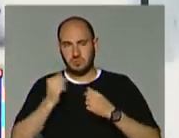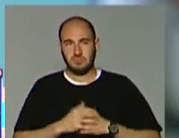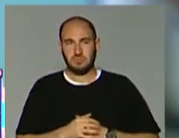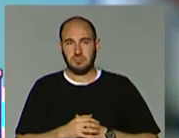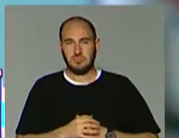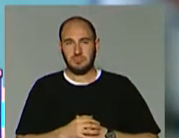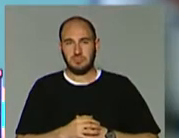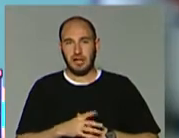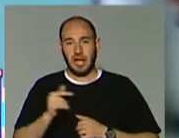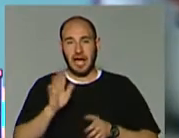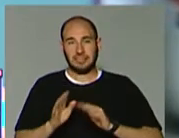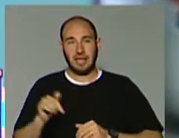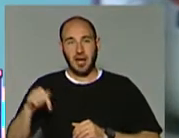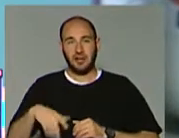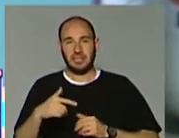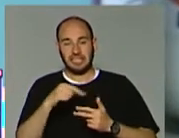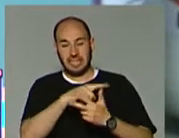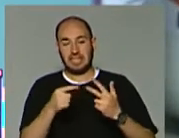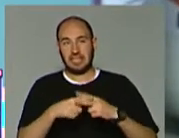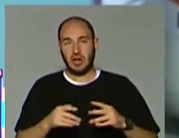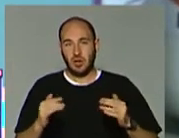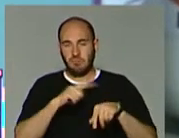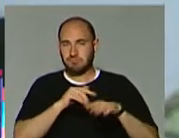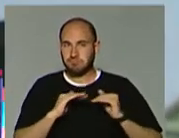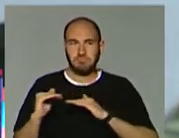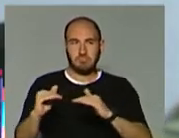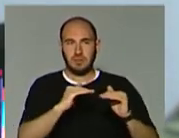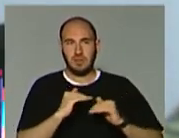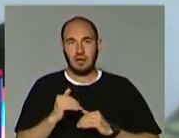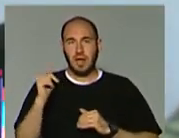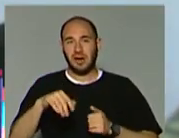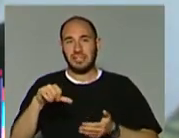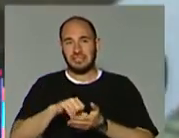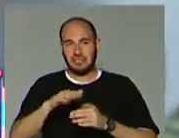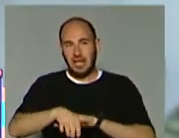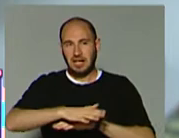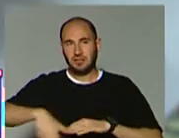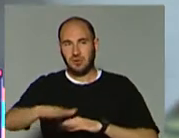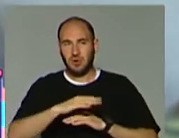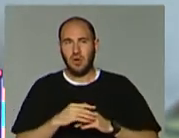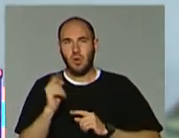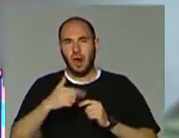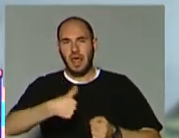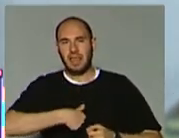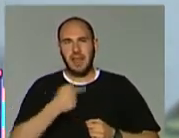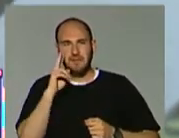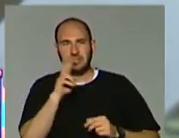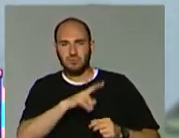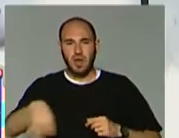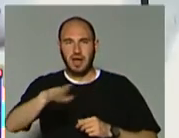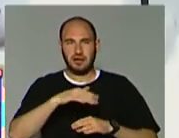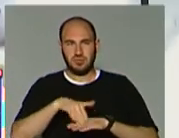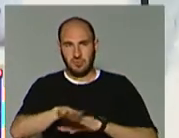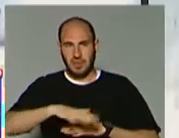Él lo está haciendo en este momento, son tres talleres en simultáneo. Él lo está haciendo por el centro, recorriendo cuáles son las identidades visuales que hay en la